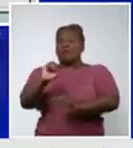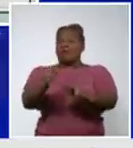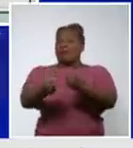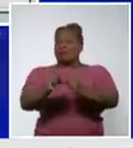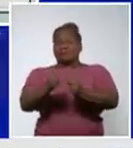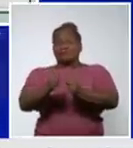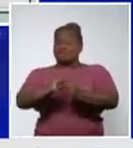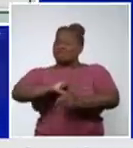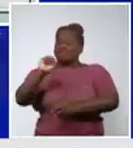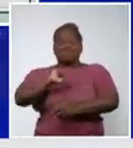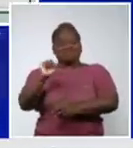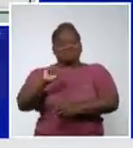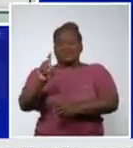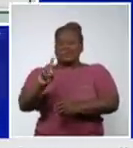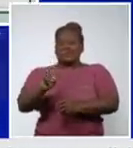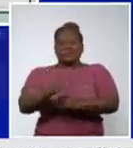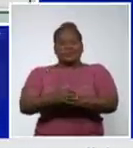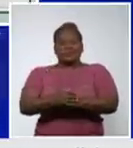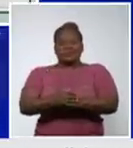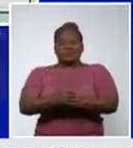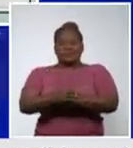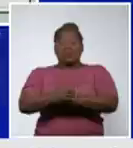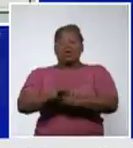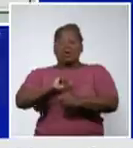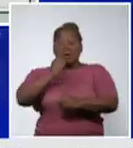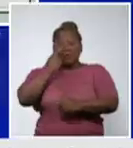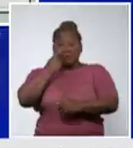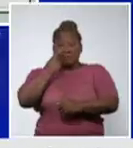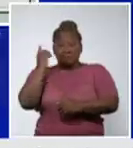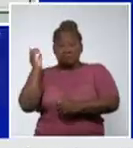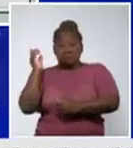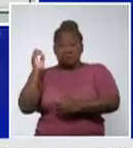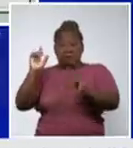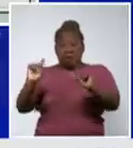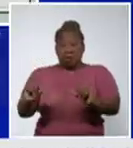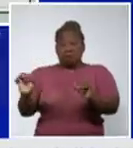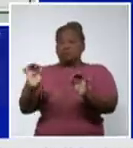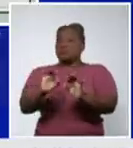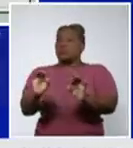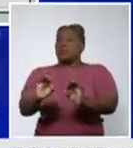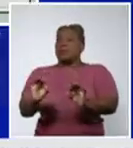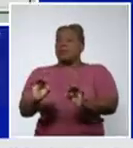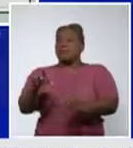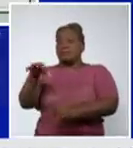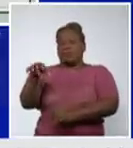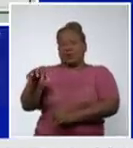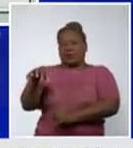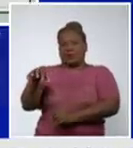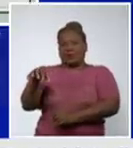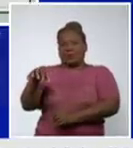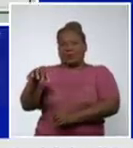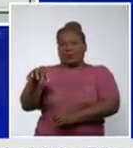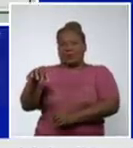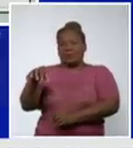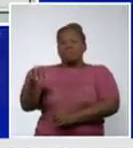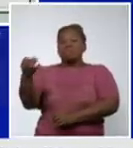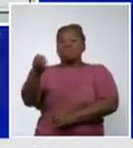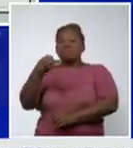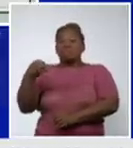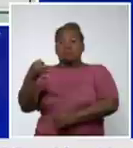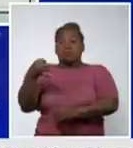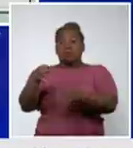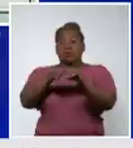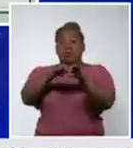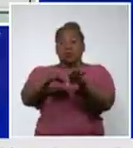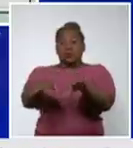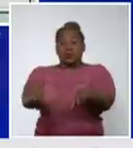reducción que se pueda apreciar. Y el municipio, también con dispersión en todos